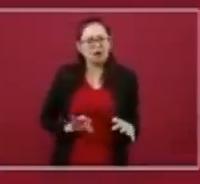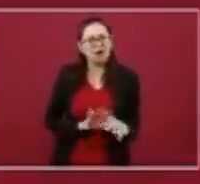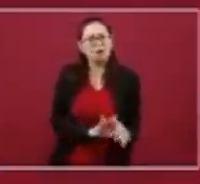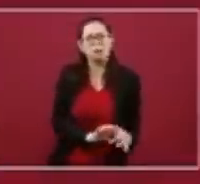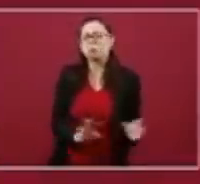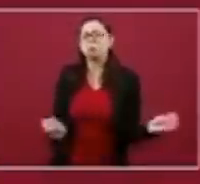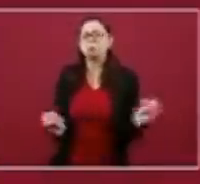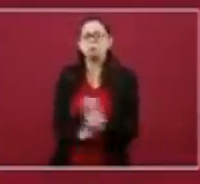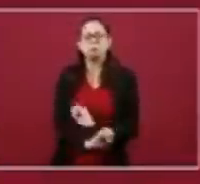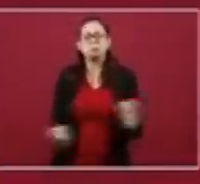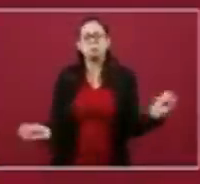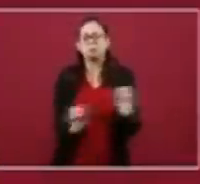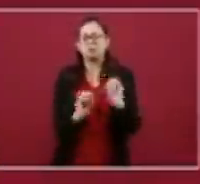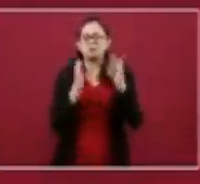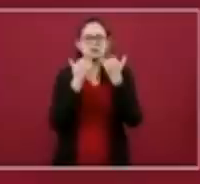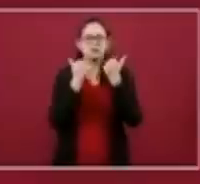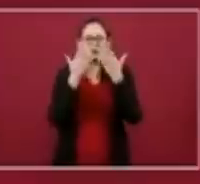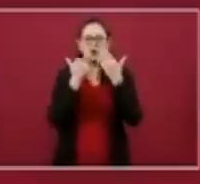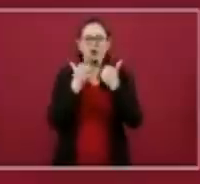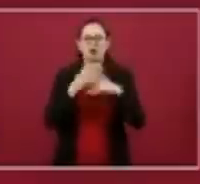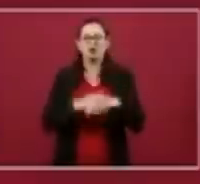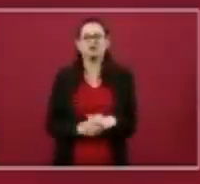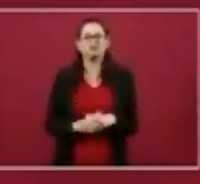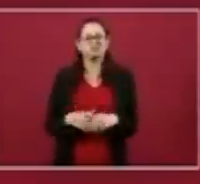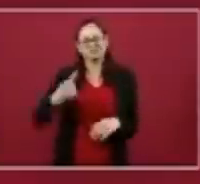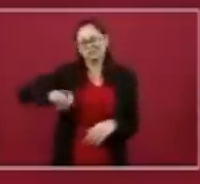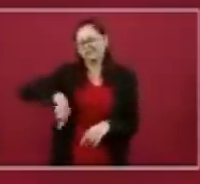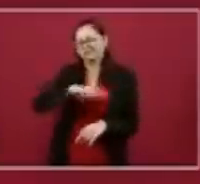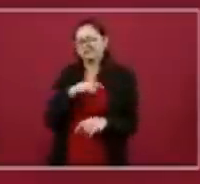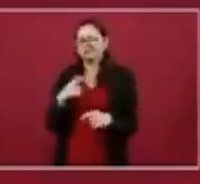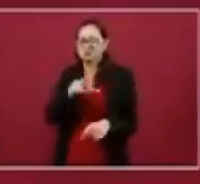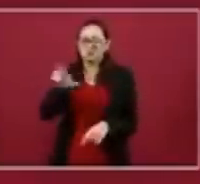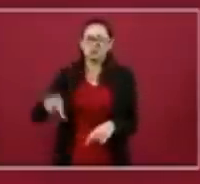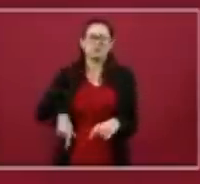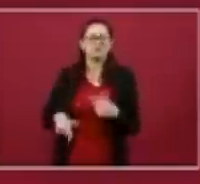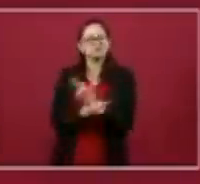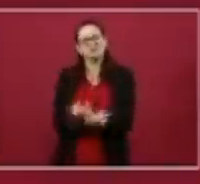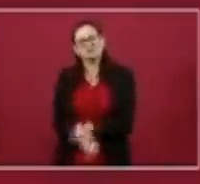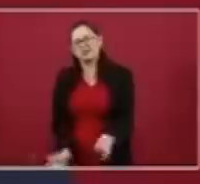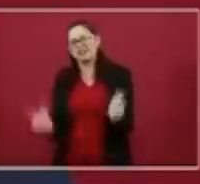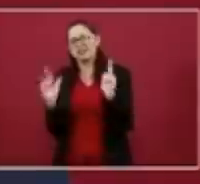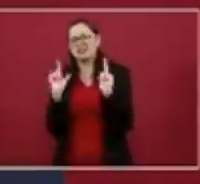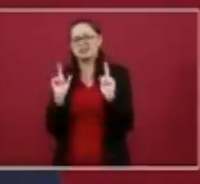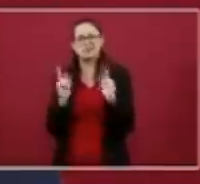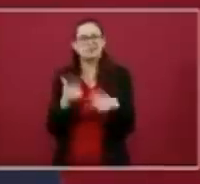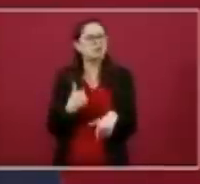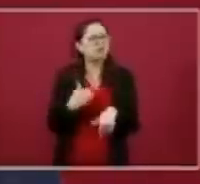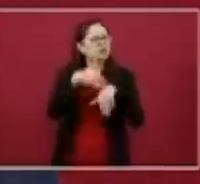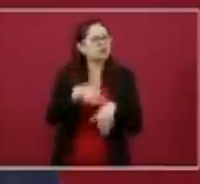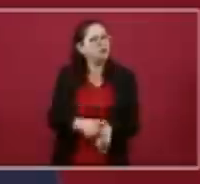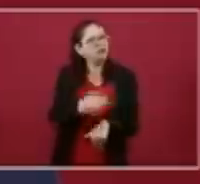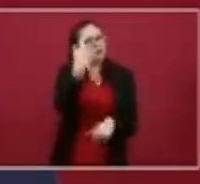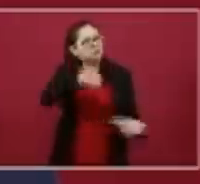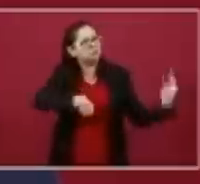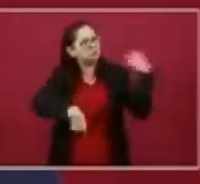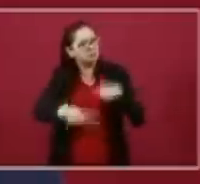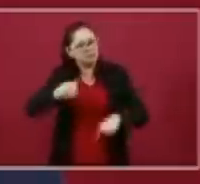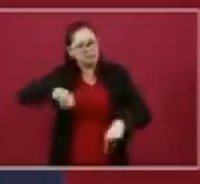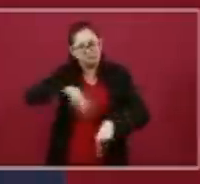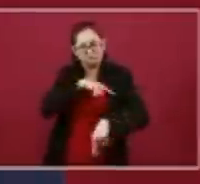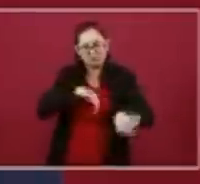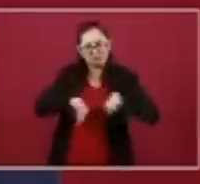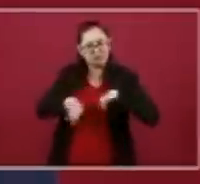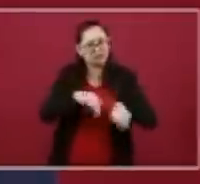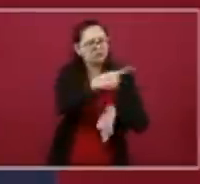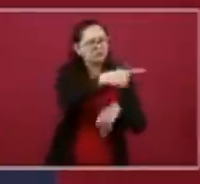Una de las cosas extraordinarias es que somos libres. No somos empleados de ningún